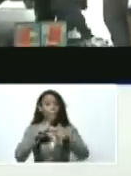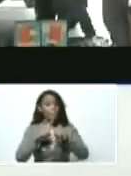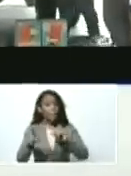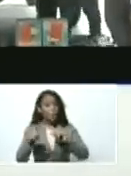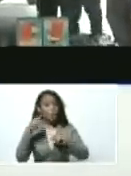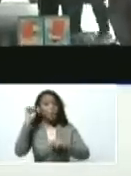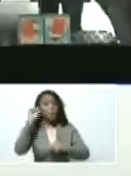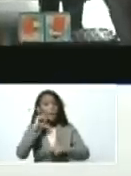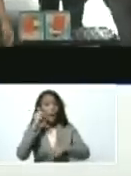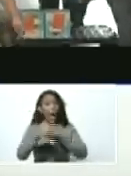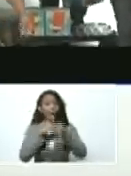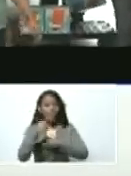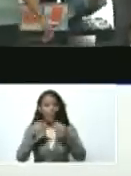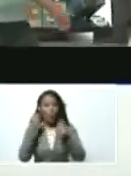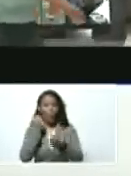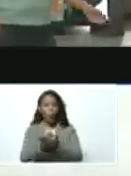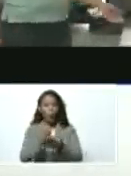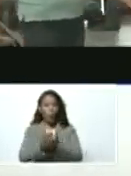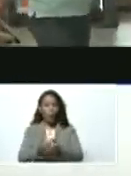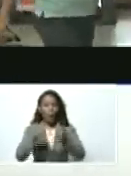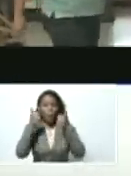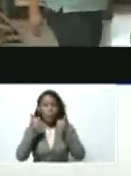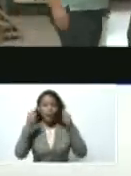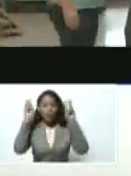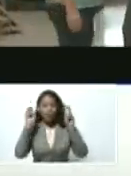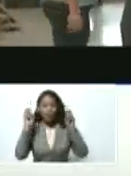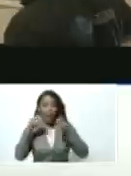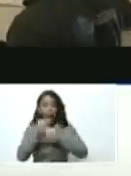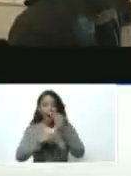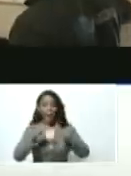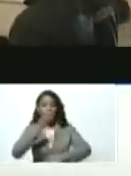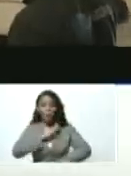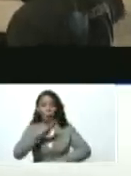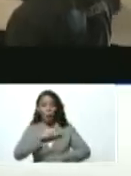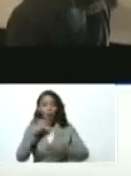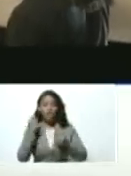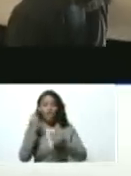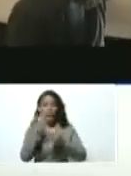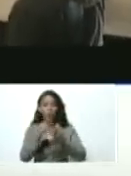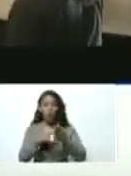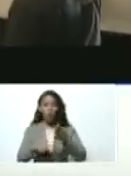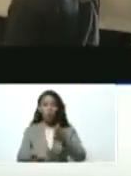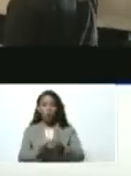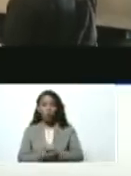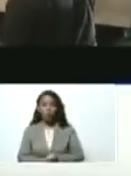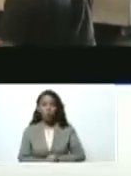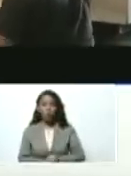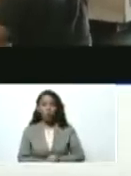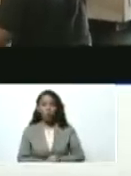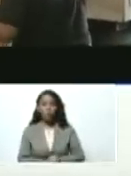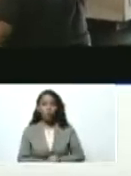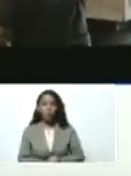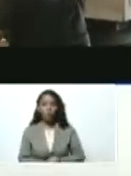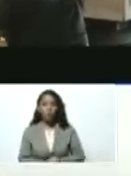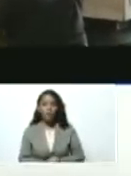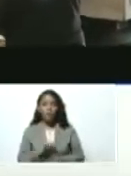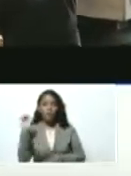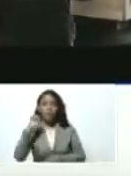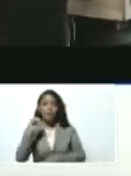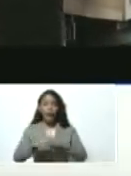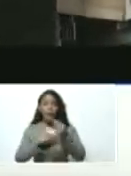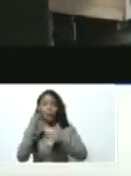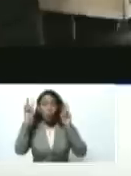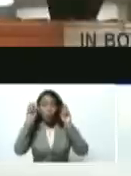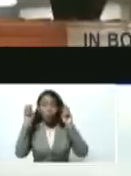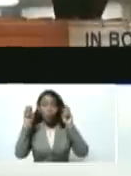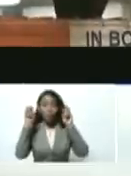creamos una economía nueva, virtuosa, que genere sus propios recursos, si generamos una nueva economía